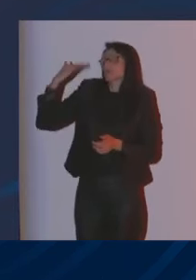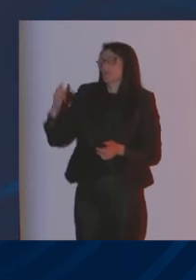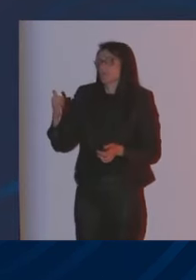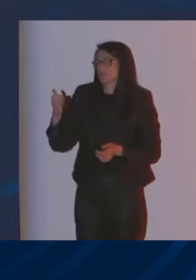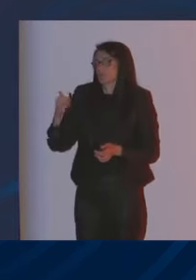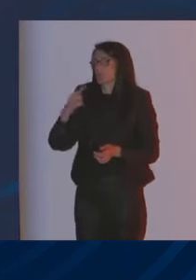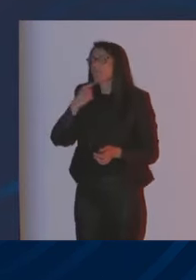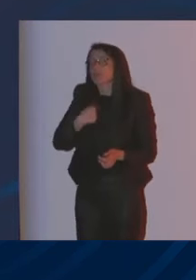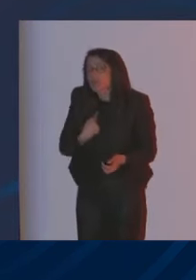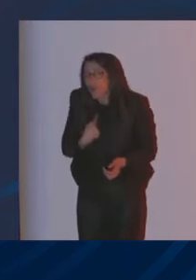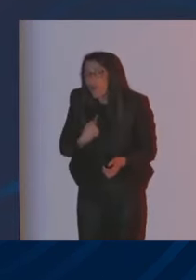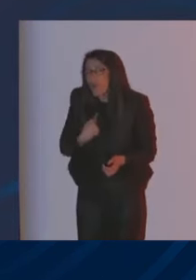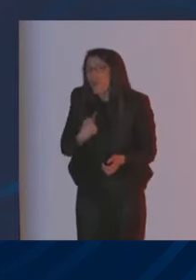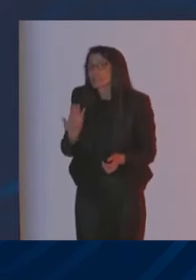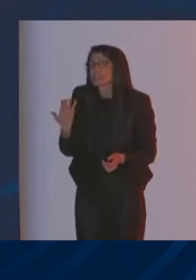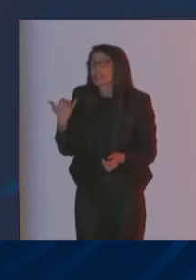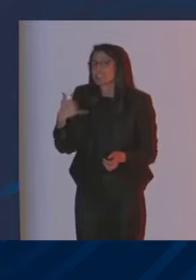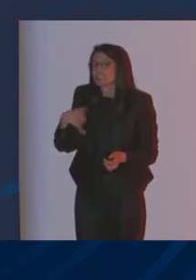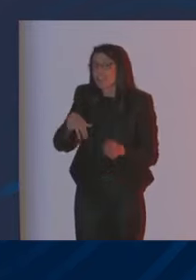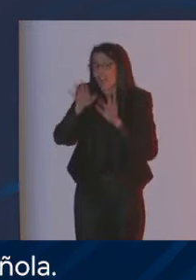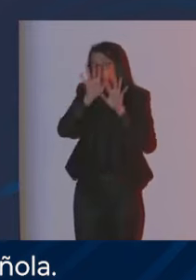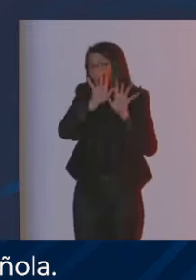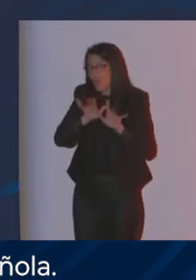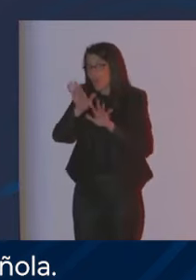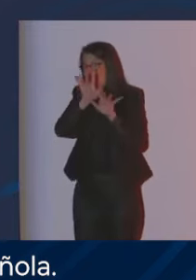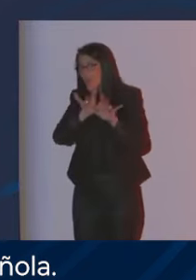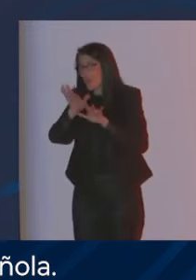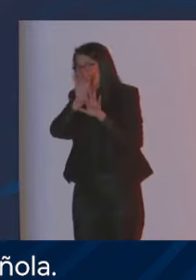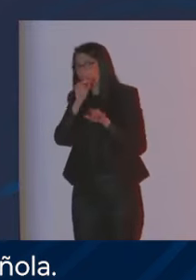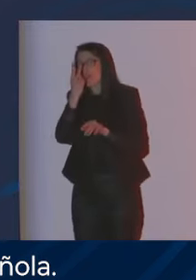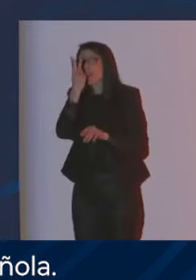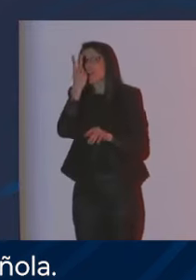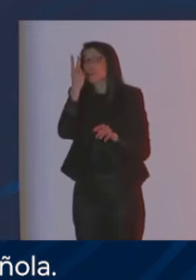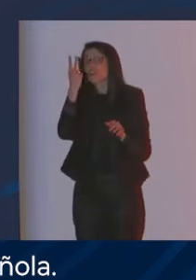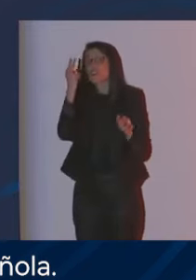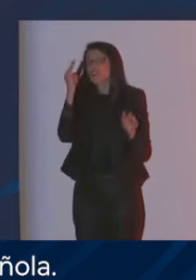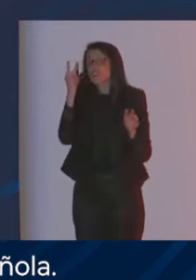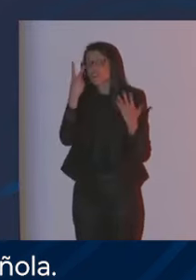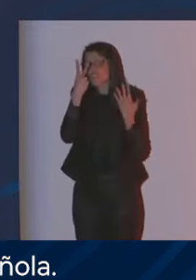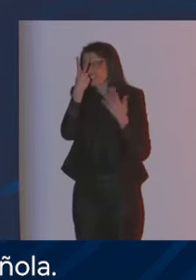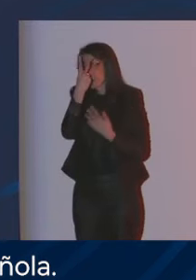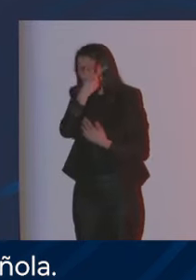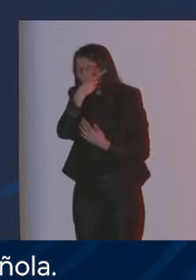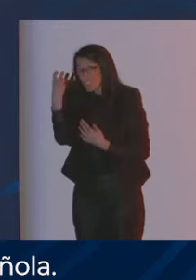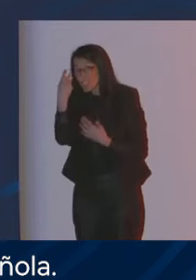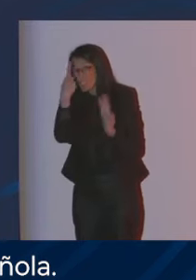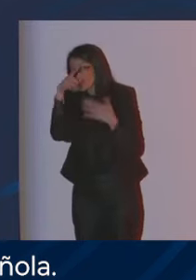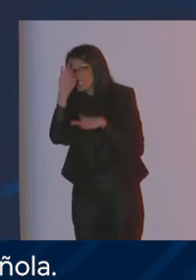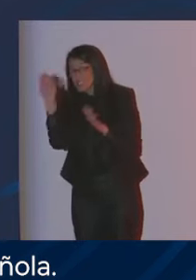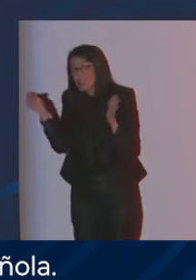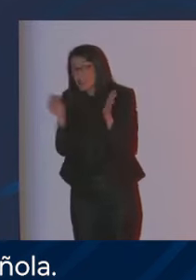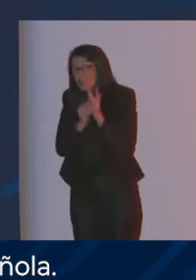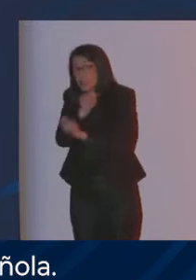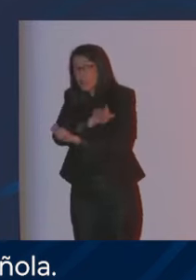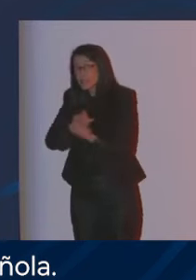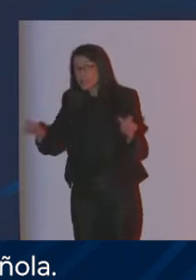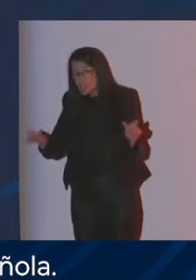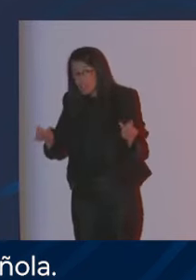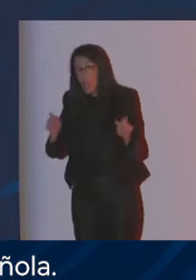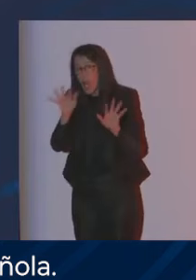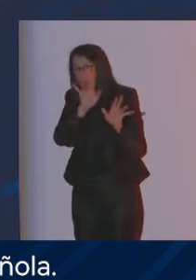dijo que ya había convencido a más de 260.000 personas para que se unieran a Cruz Roja